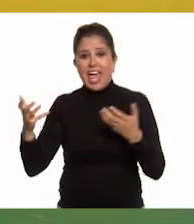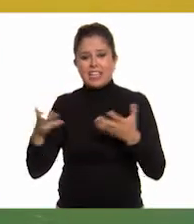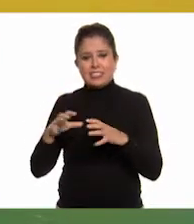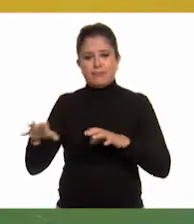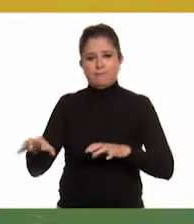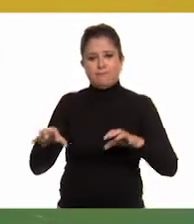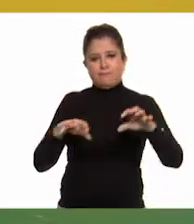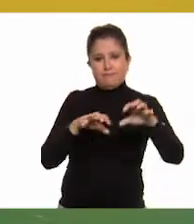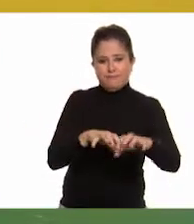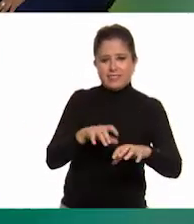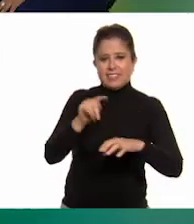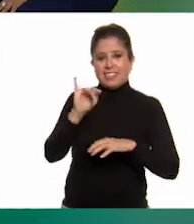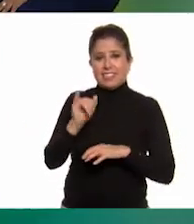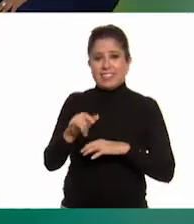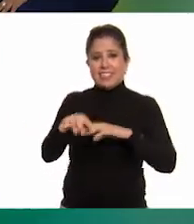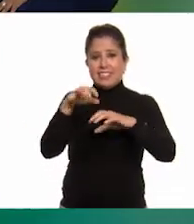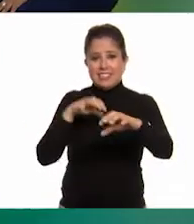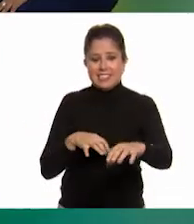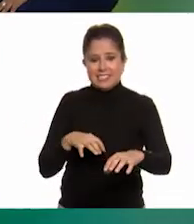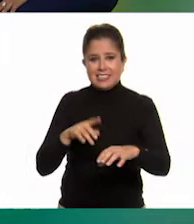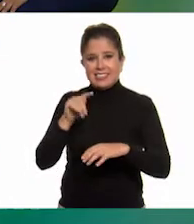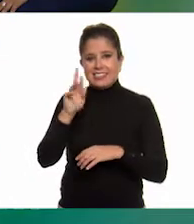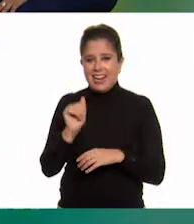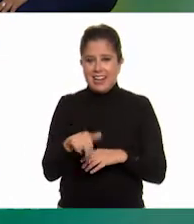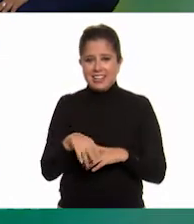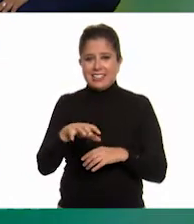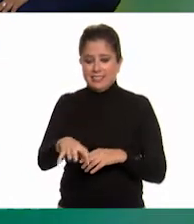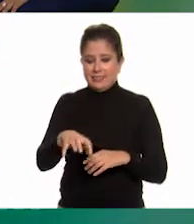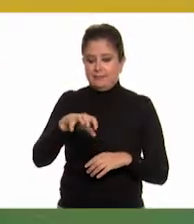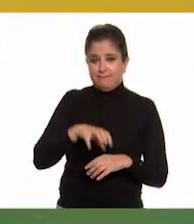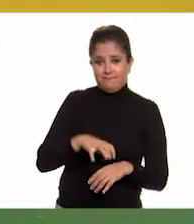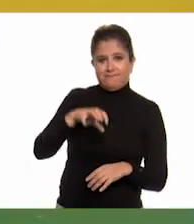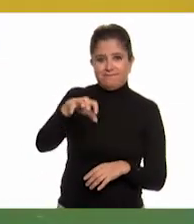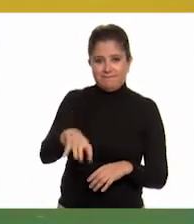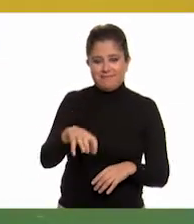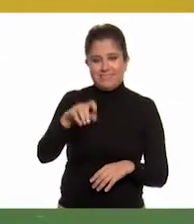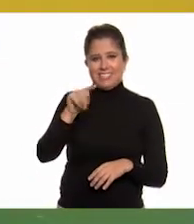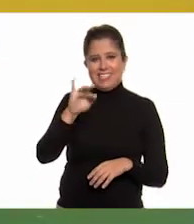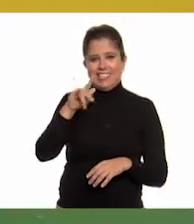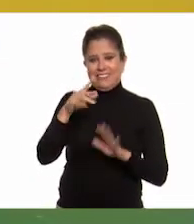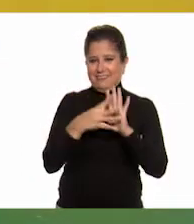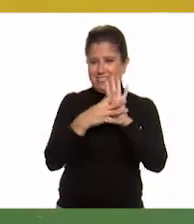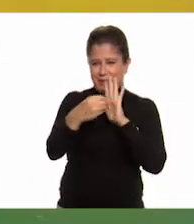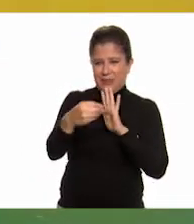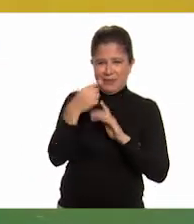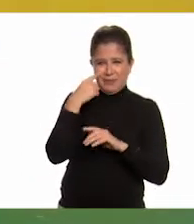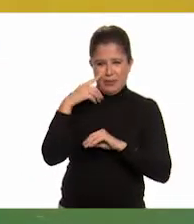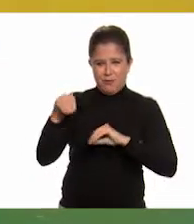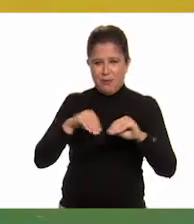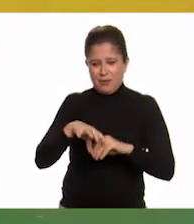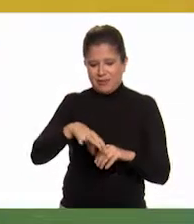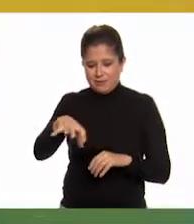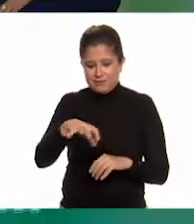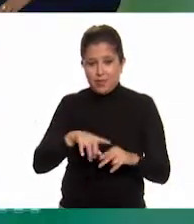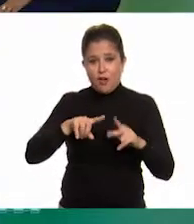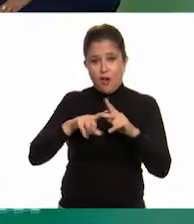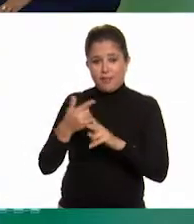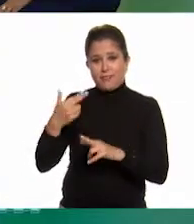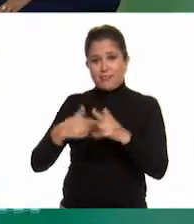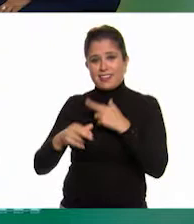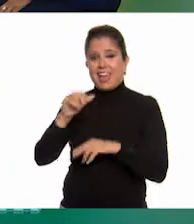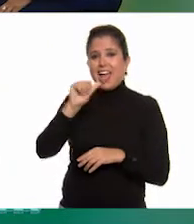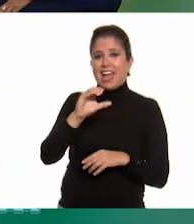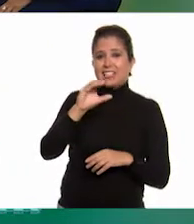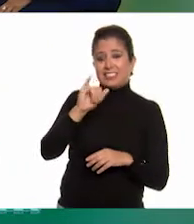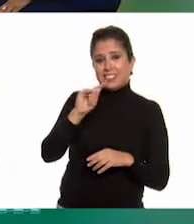movimiento. Con su triqui, triqui, tran, con su triqui, triqui, tran. Y volvemos a empezar.